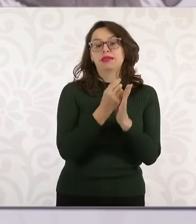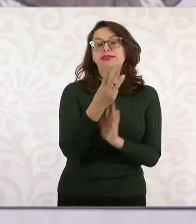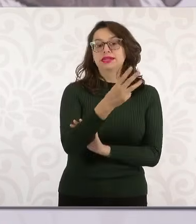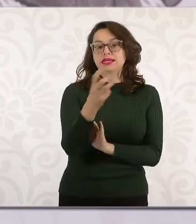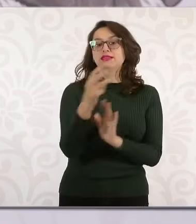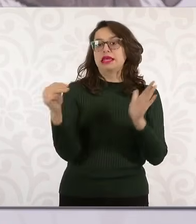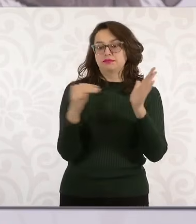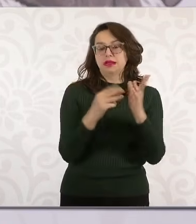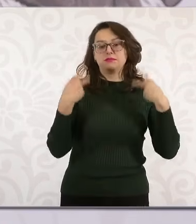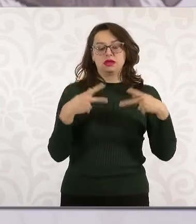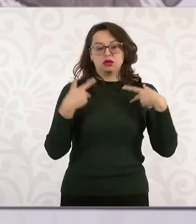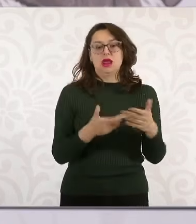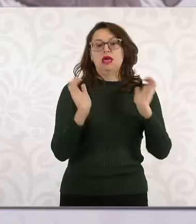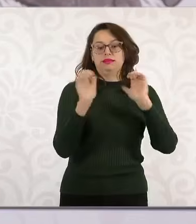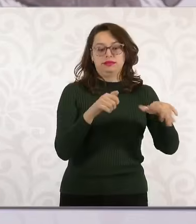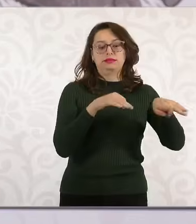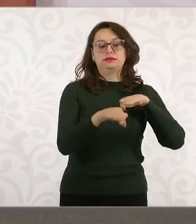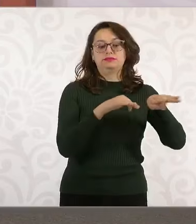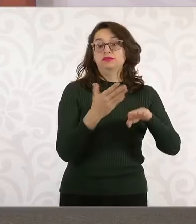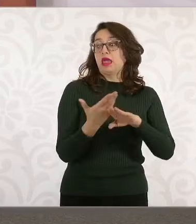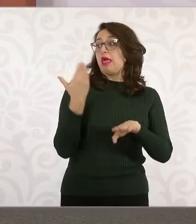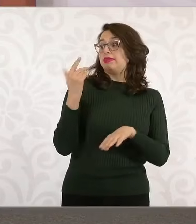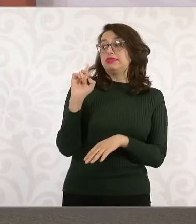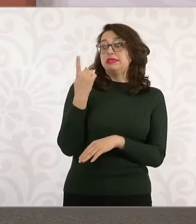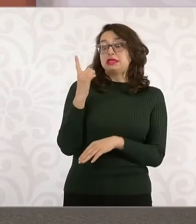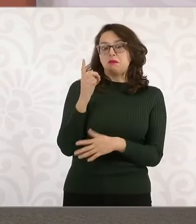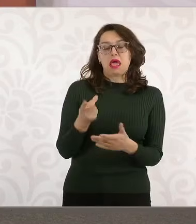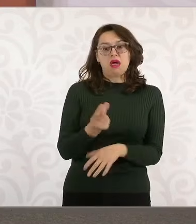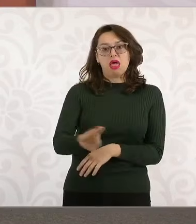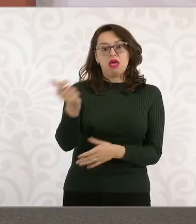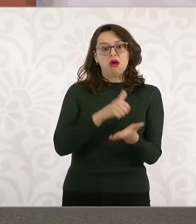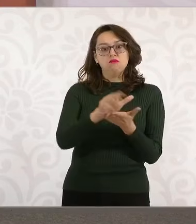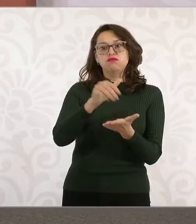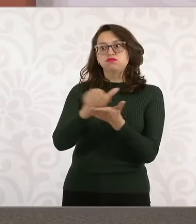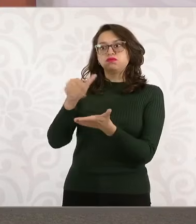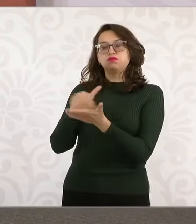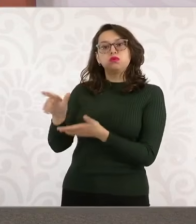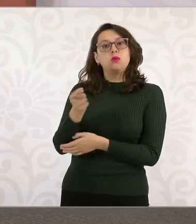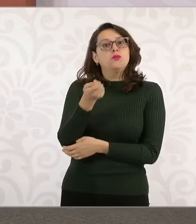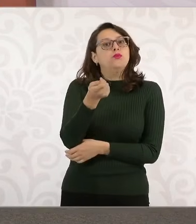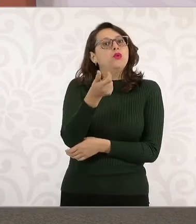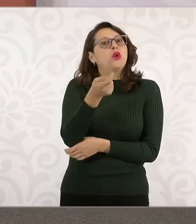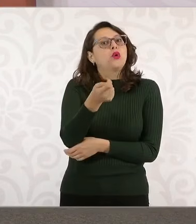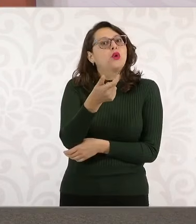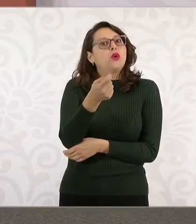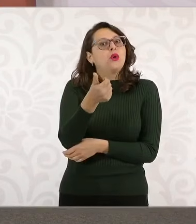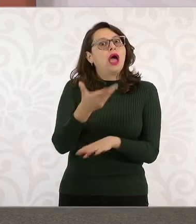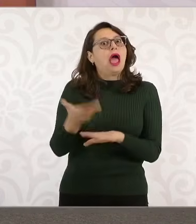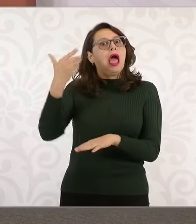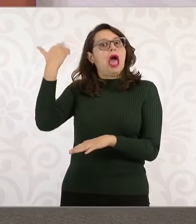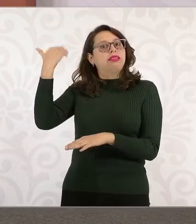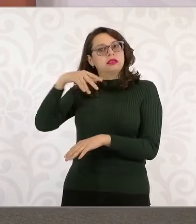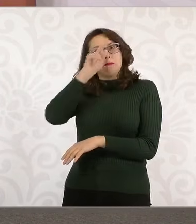300,000 empleos y diciembre fue un diciembre bueno porque comparado con otros diciembres no cayó el empleo como había